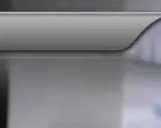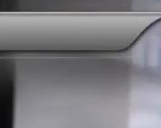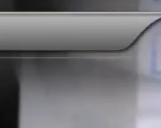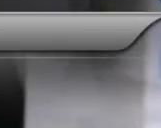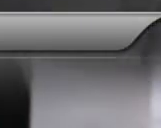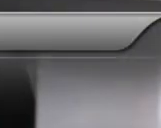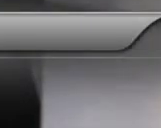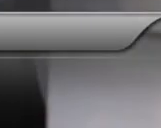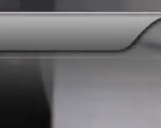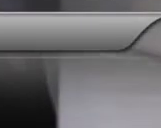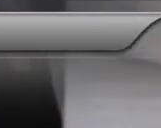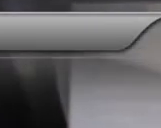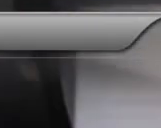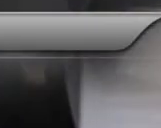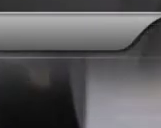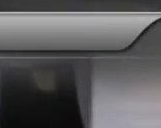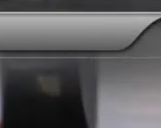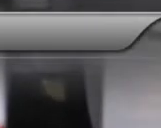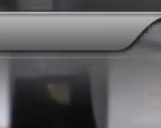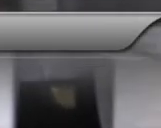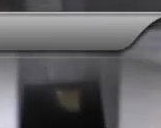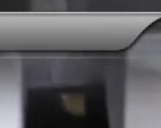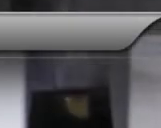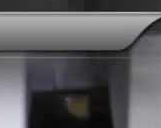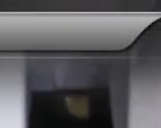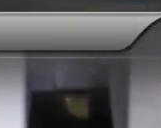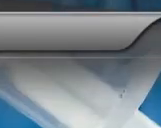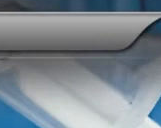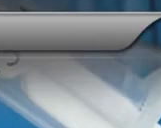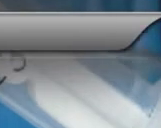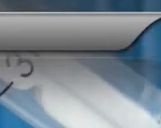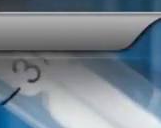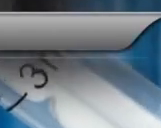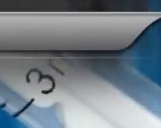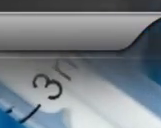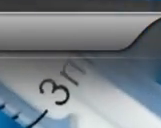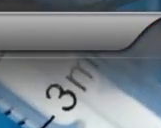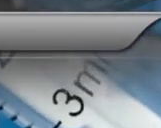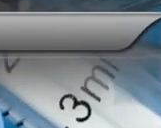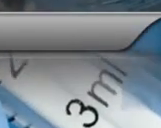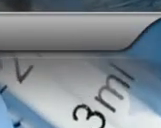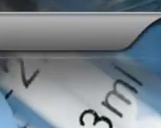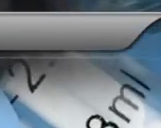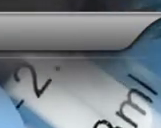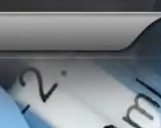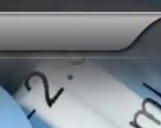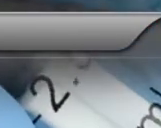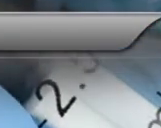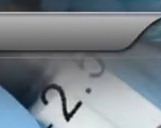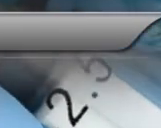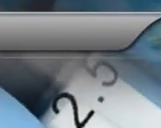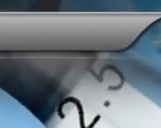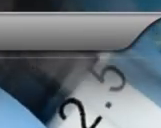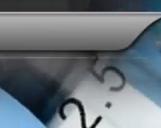El ministro Fernando Ruiz anunció que en Colombia se habilita la compra de vacunas por parte del sector privado. Se trata de la resolución